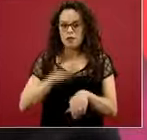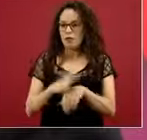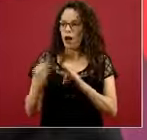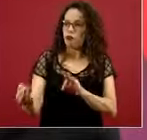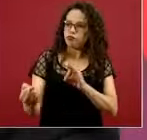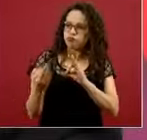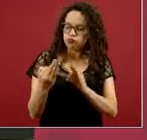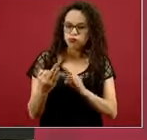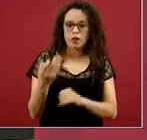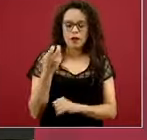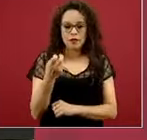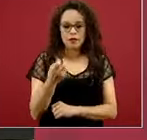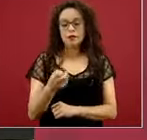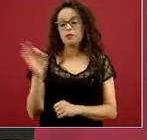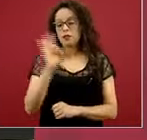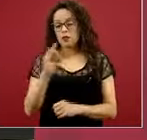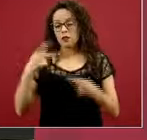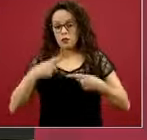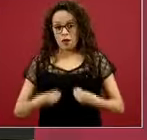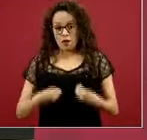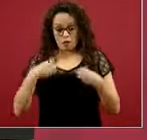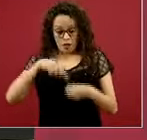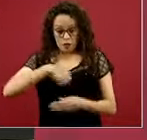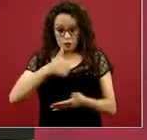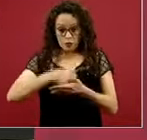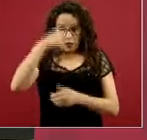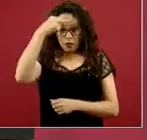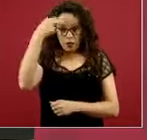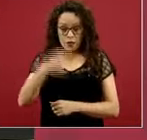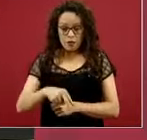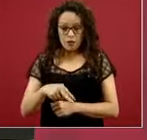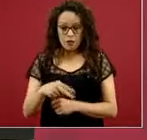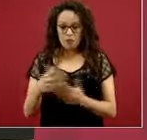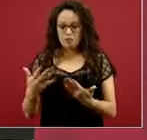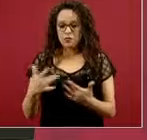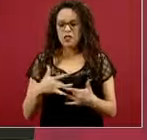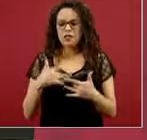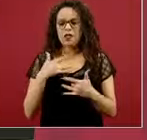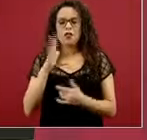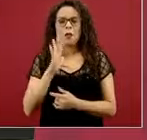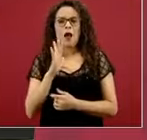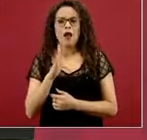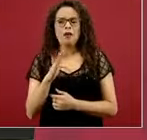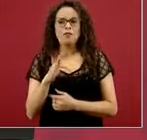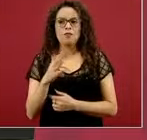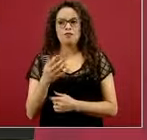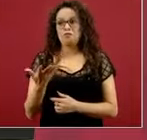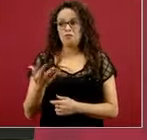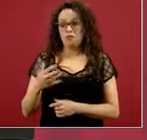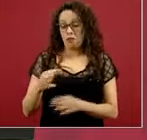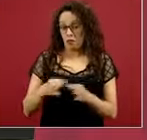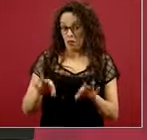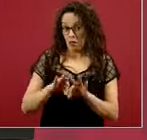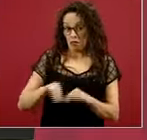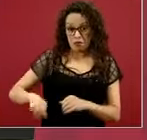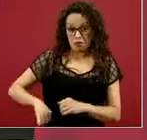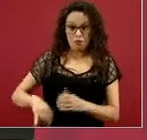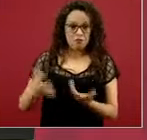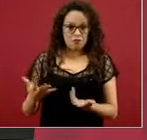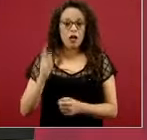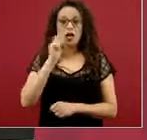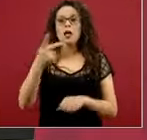la población que vive en la Ciudad de México, pues no le sea tan importante o tan necesario ver las curvas de lo que está pasando